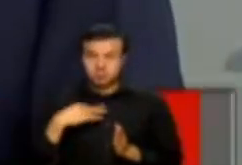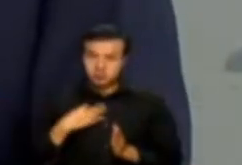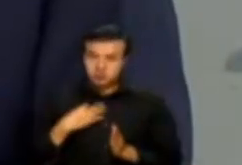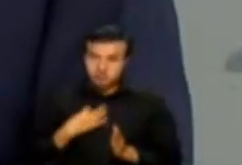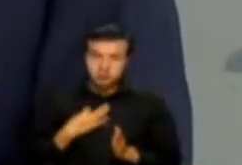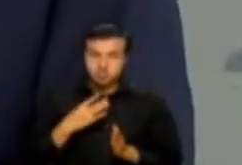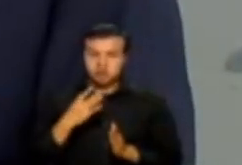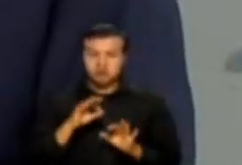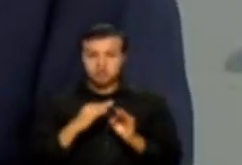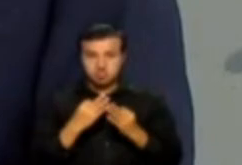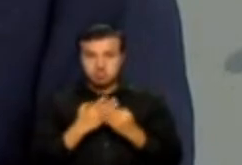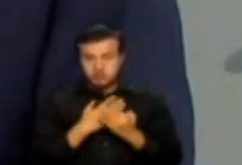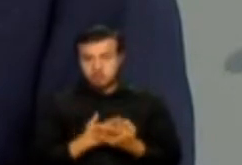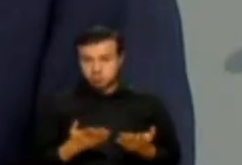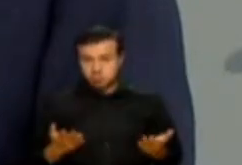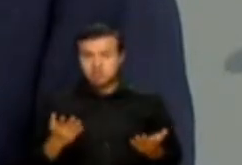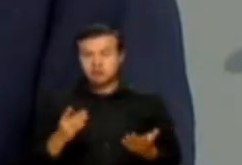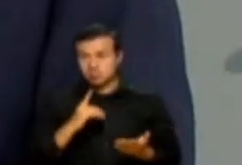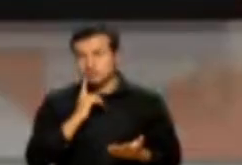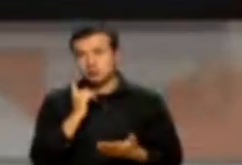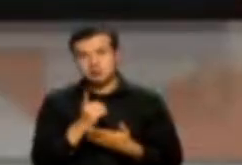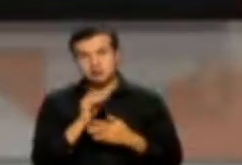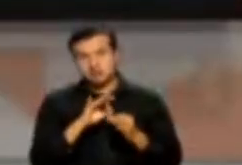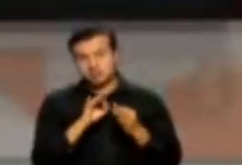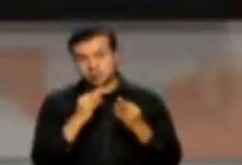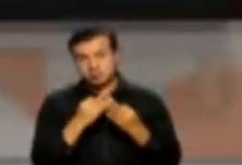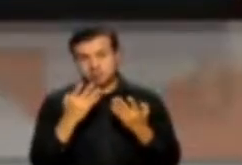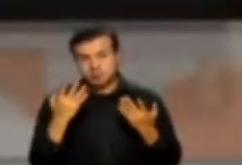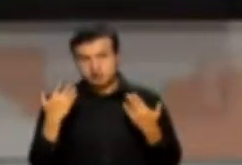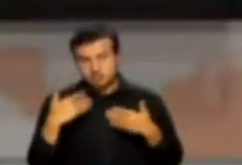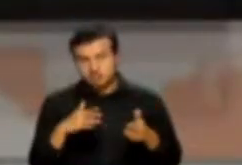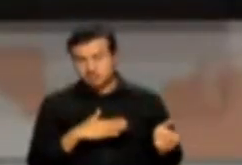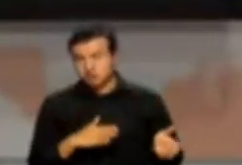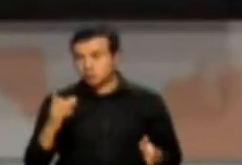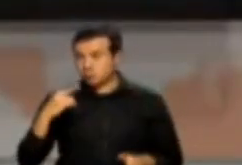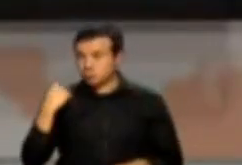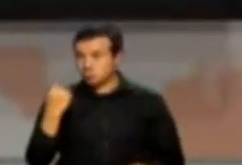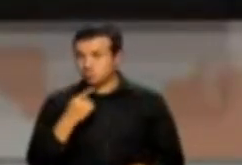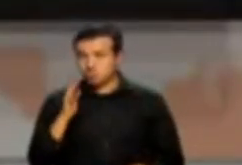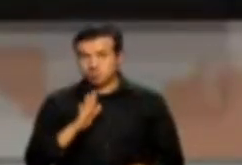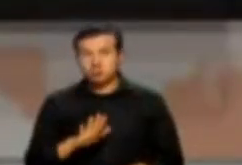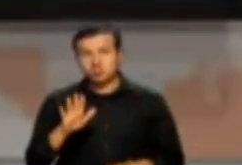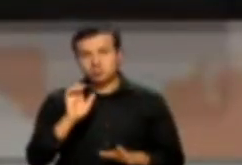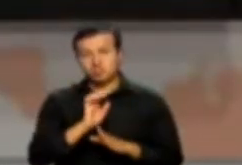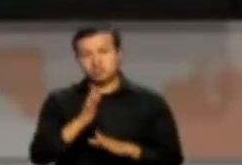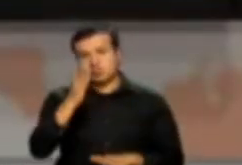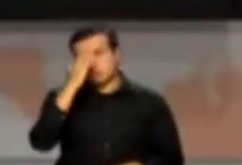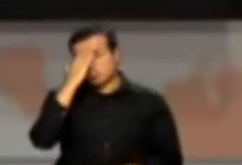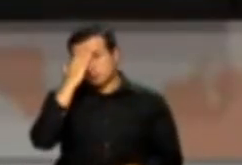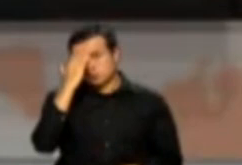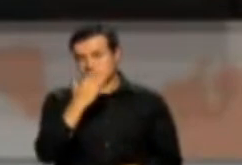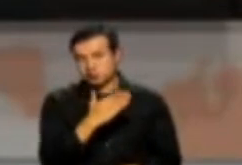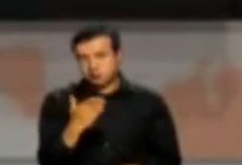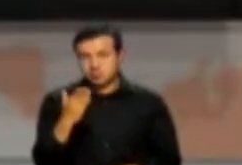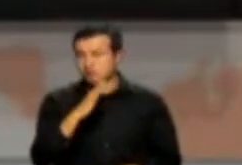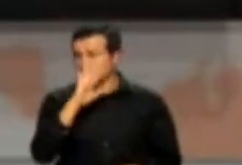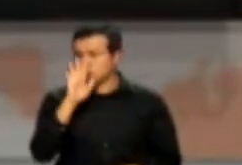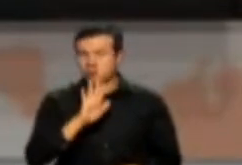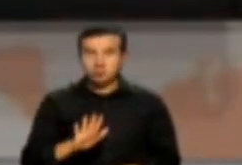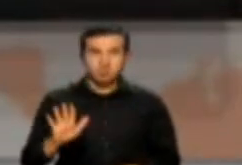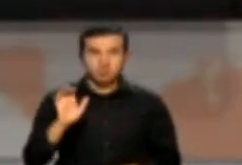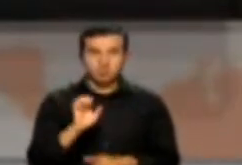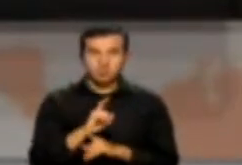favorable de la familia así es como país sabemos que podemos todos los